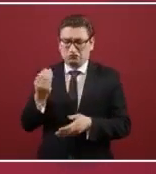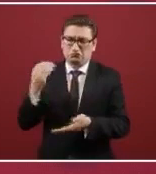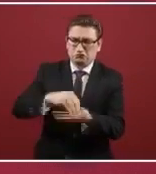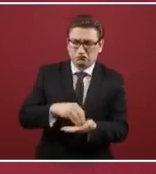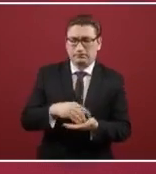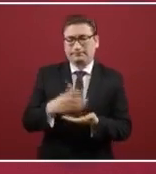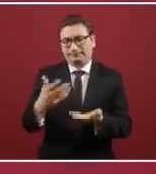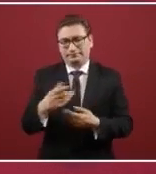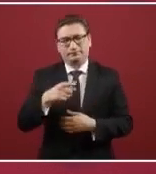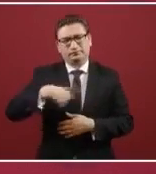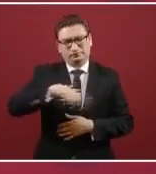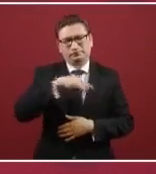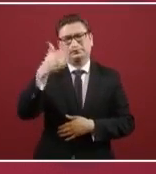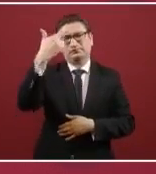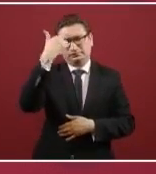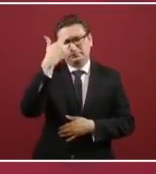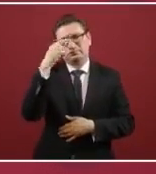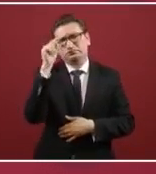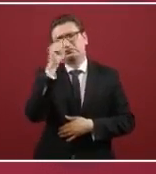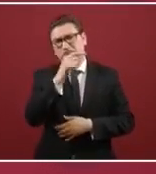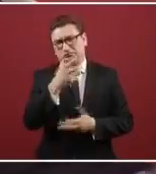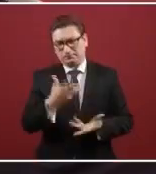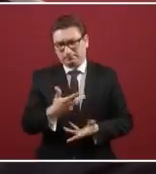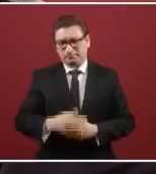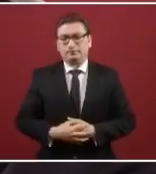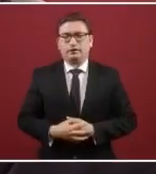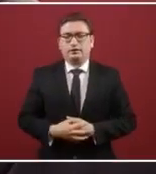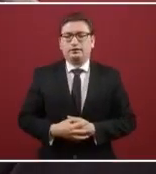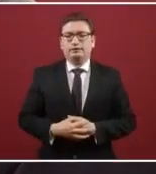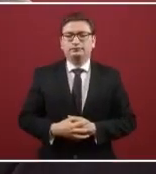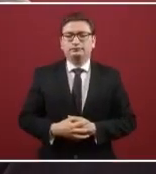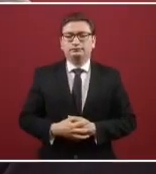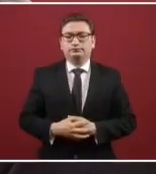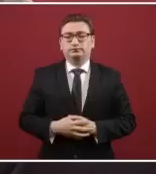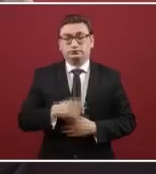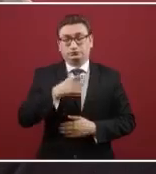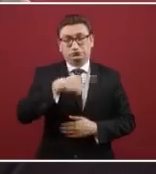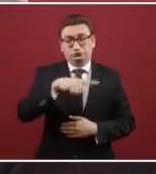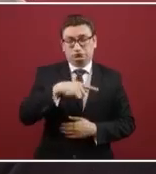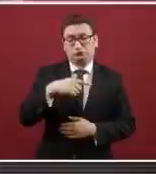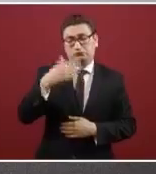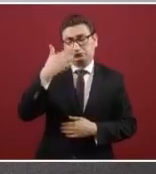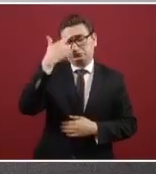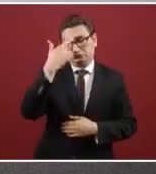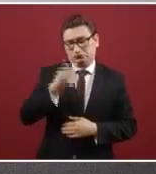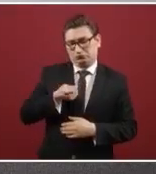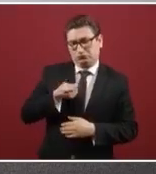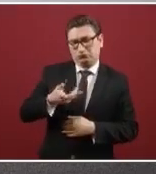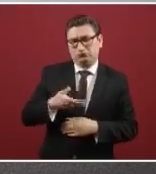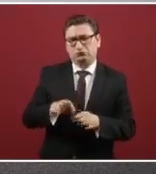No está de más recordar que se le llamó